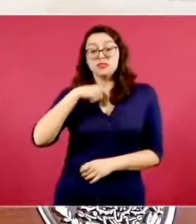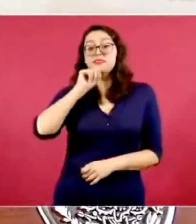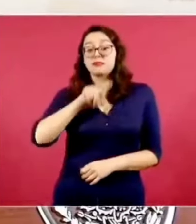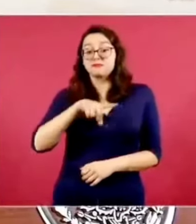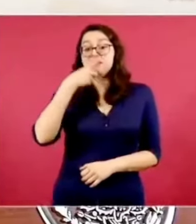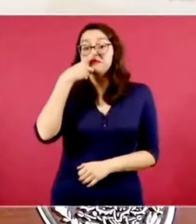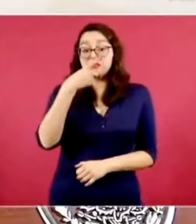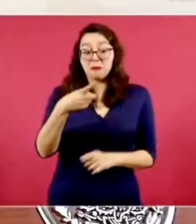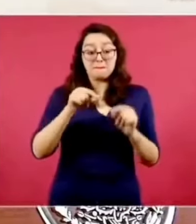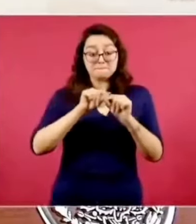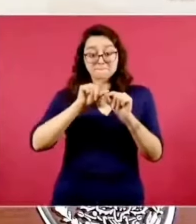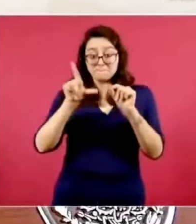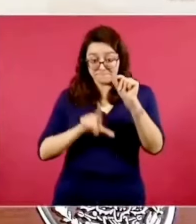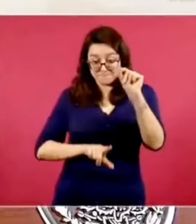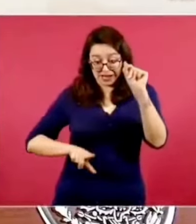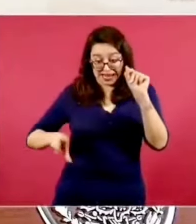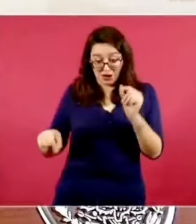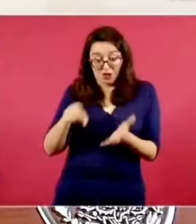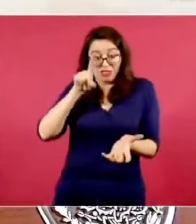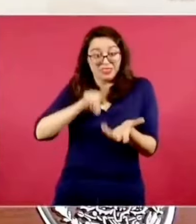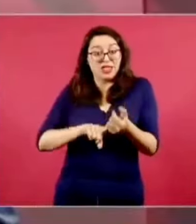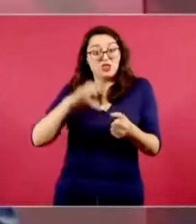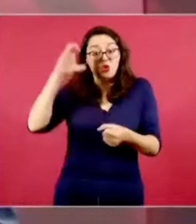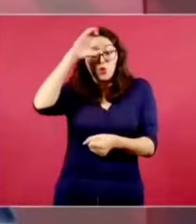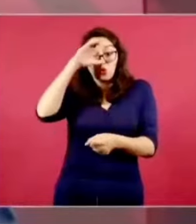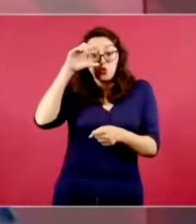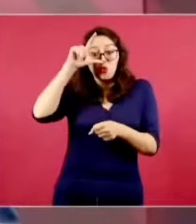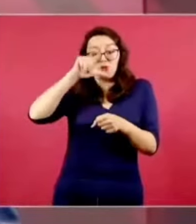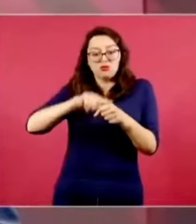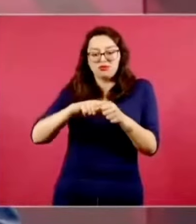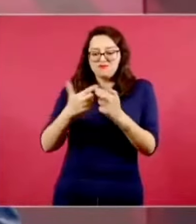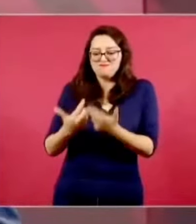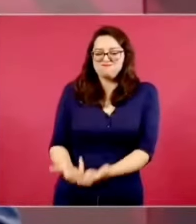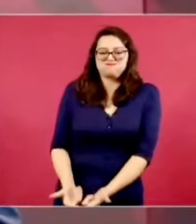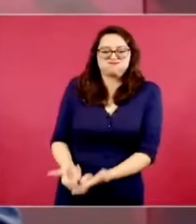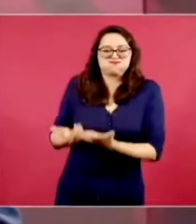el mundo por su